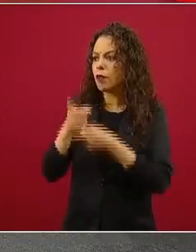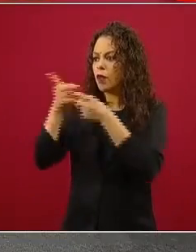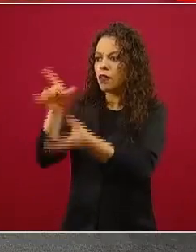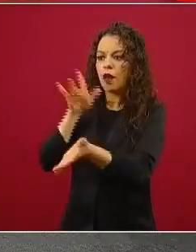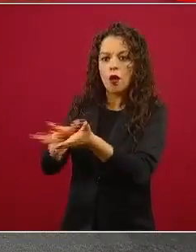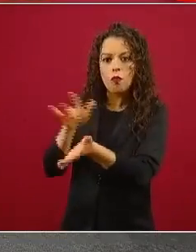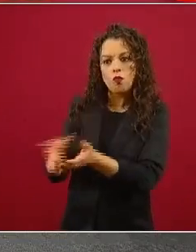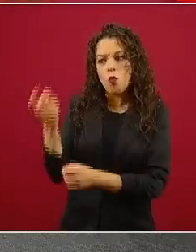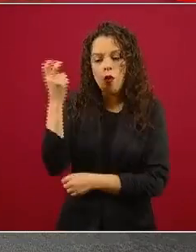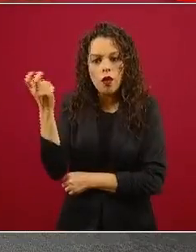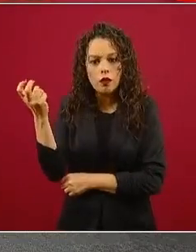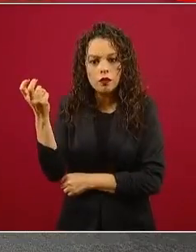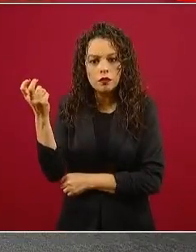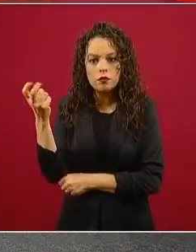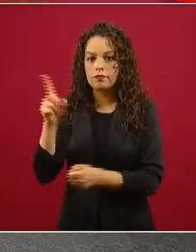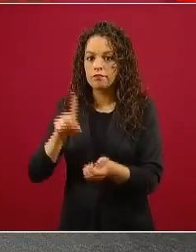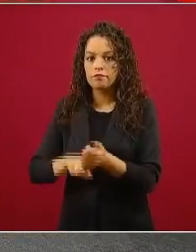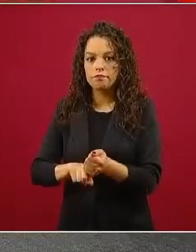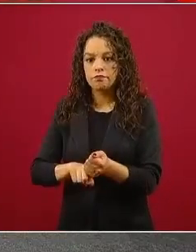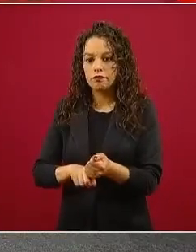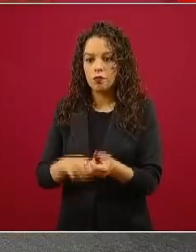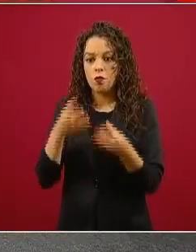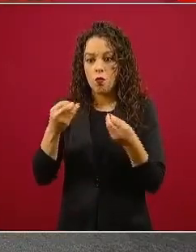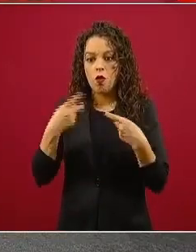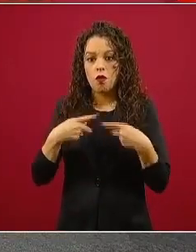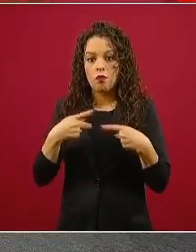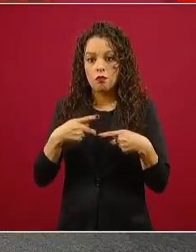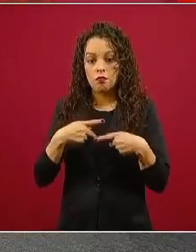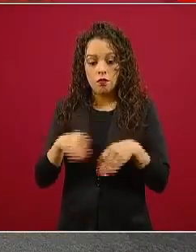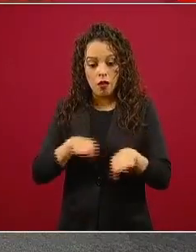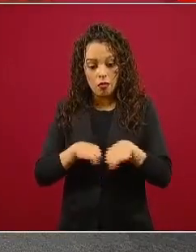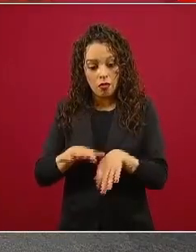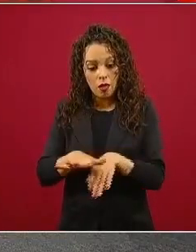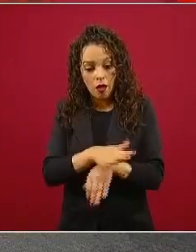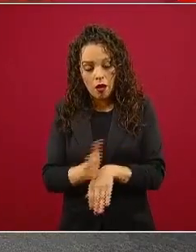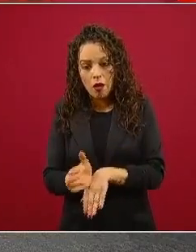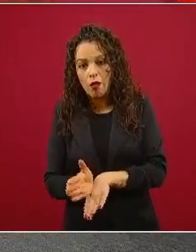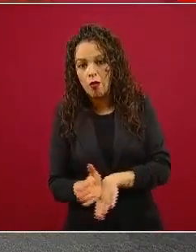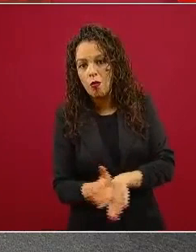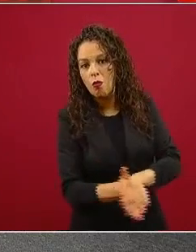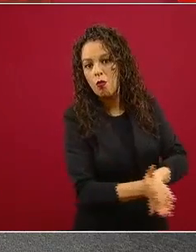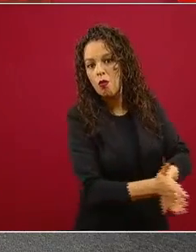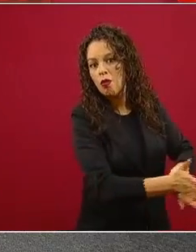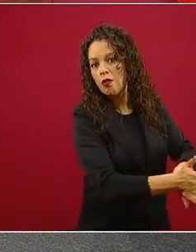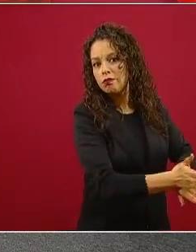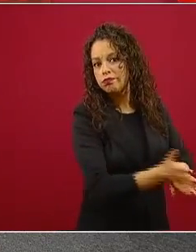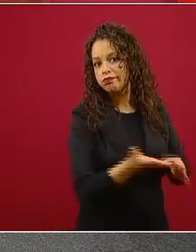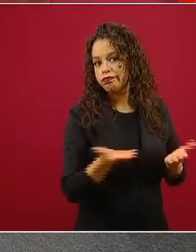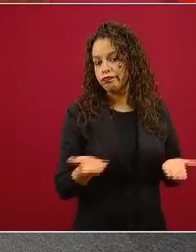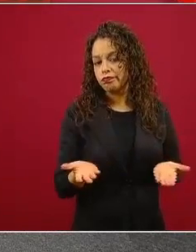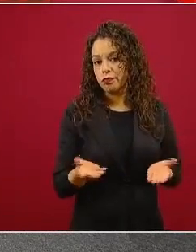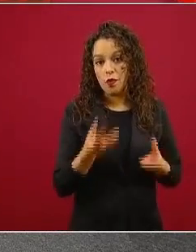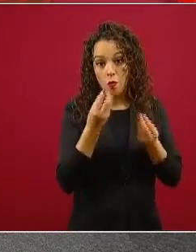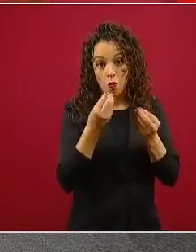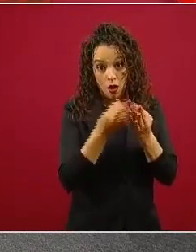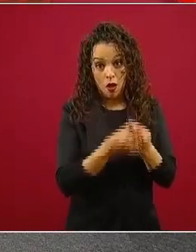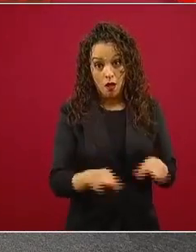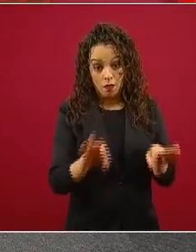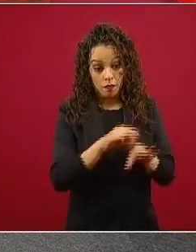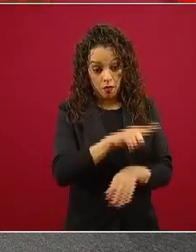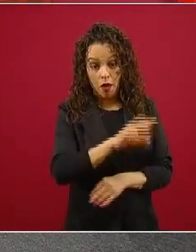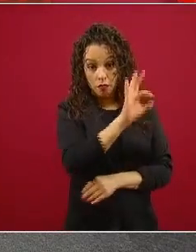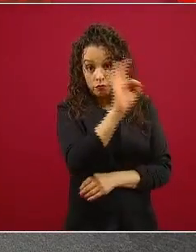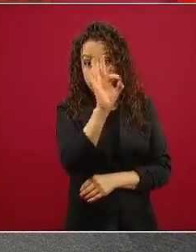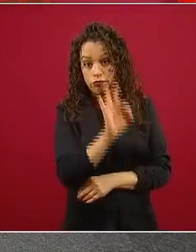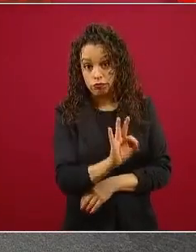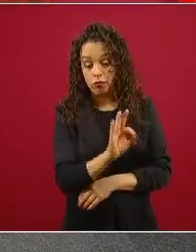fuera la mayoría de los trabajadores o un porcentaje considerable de trabajadores de la